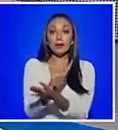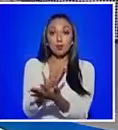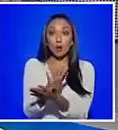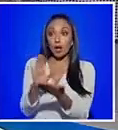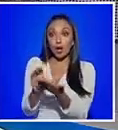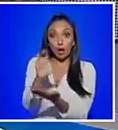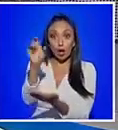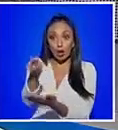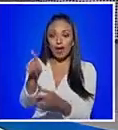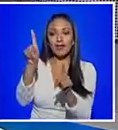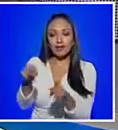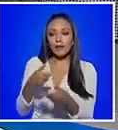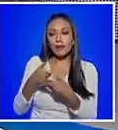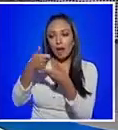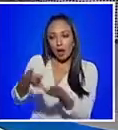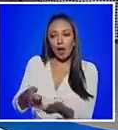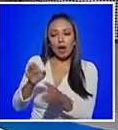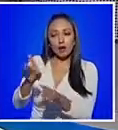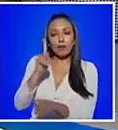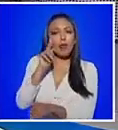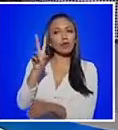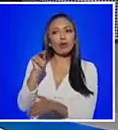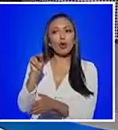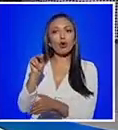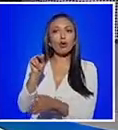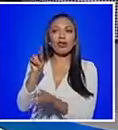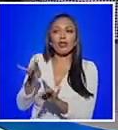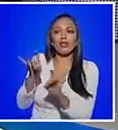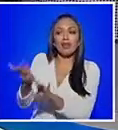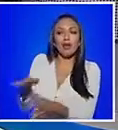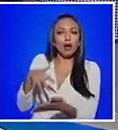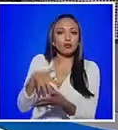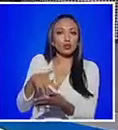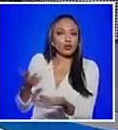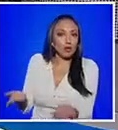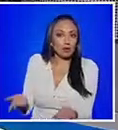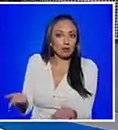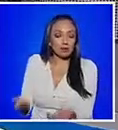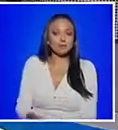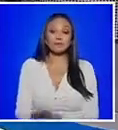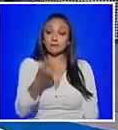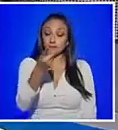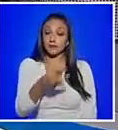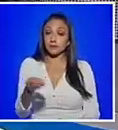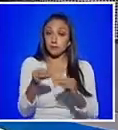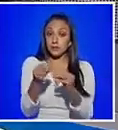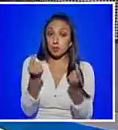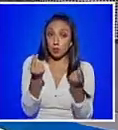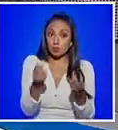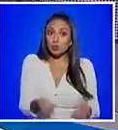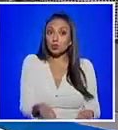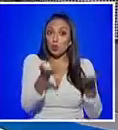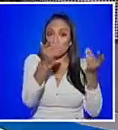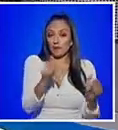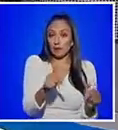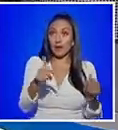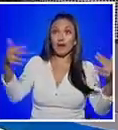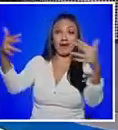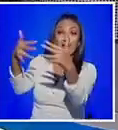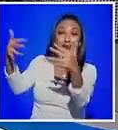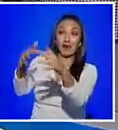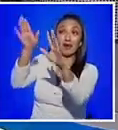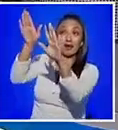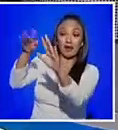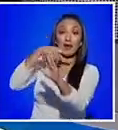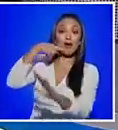dar las facilidades para que el chico no se quede sin estudiar. Y recordemos, Andrea, que la inflación ha aumentado en el país justamente por efecto de la guerra entre Rusia y